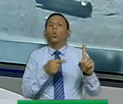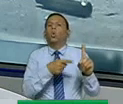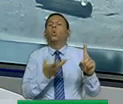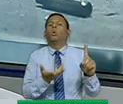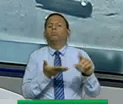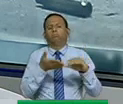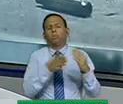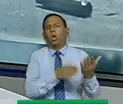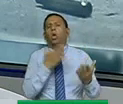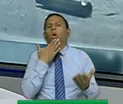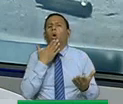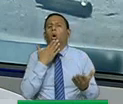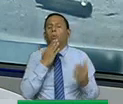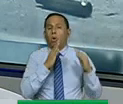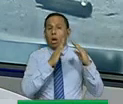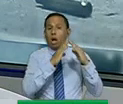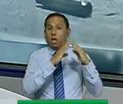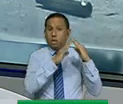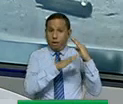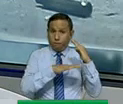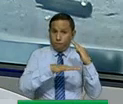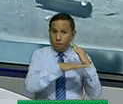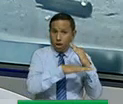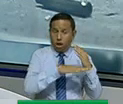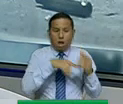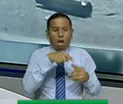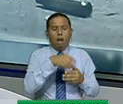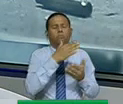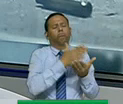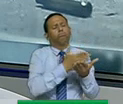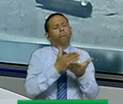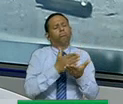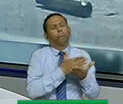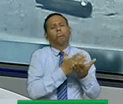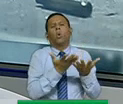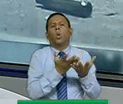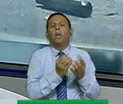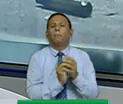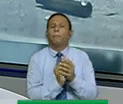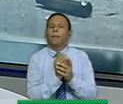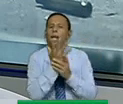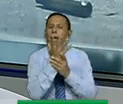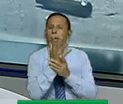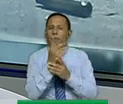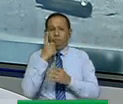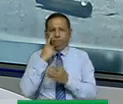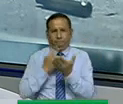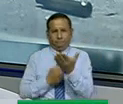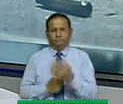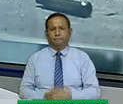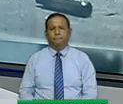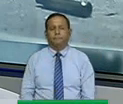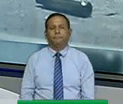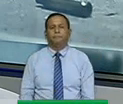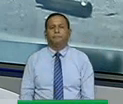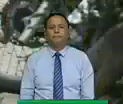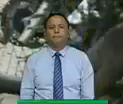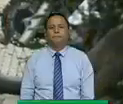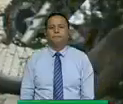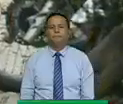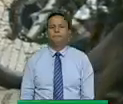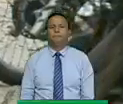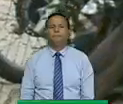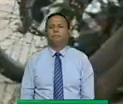acribillado mientras se encontraba en los exteriores de su casa, esto en el Cantón Milagro, provincia del Guayas. Veamos. No lo dejaron